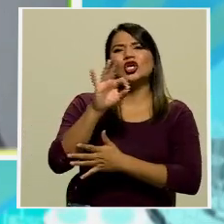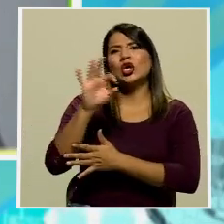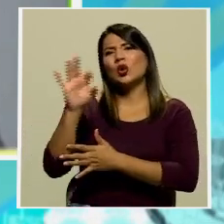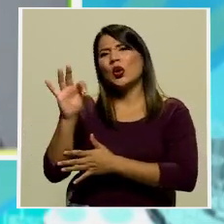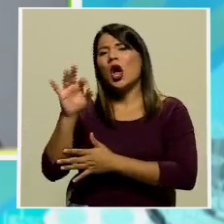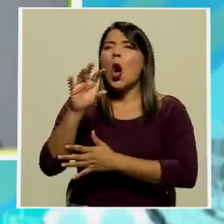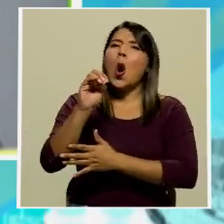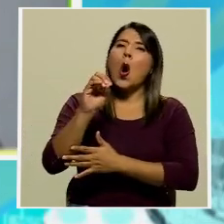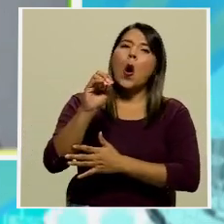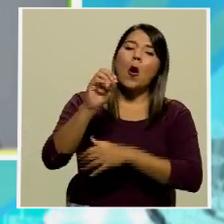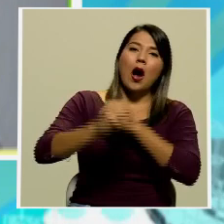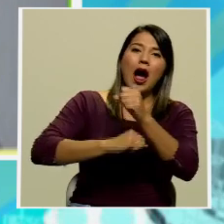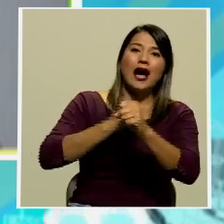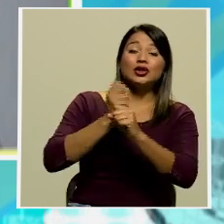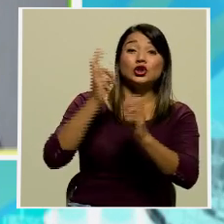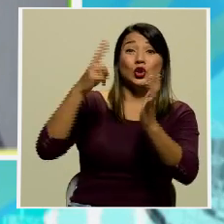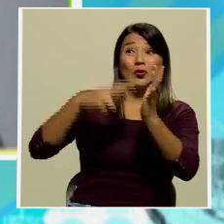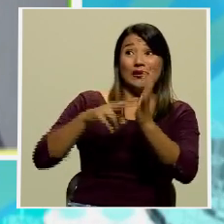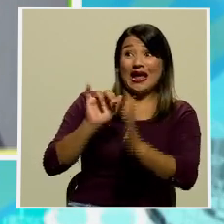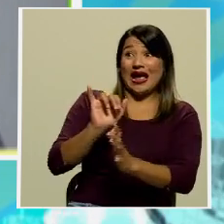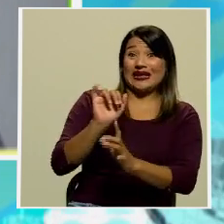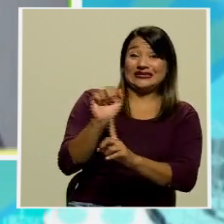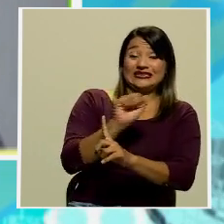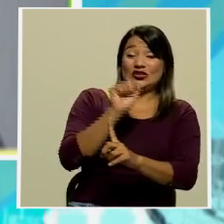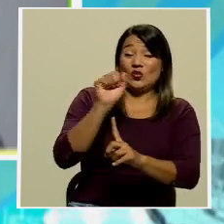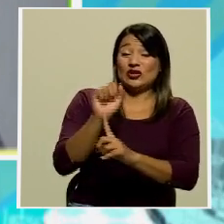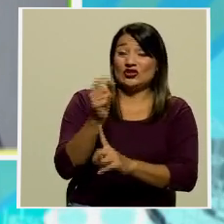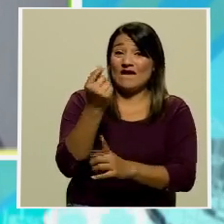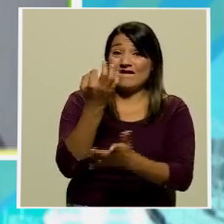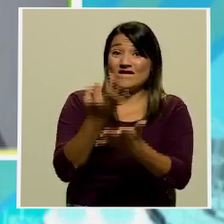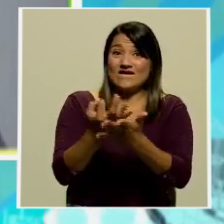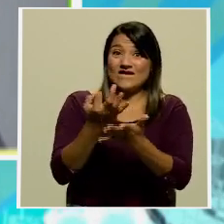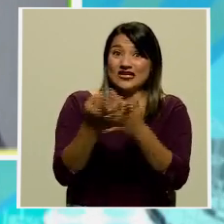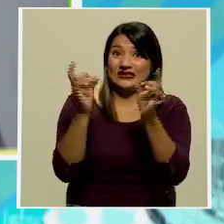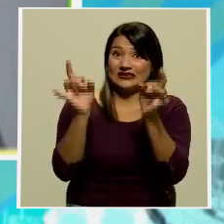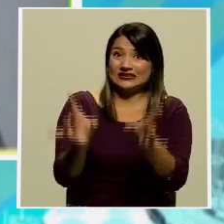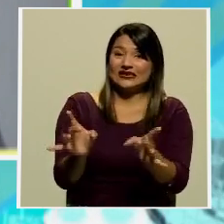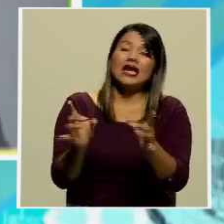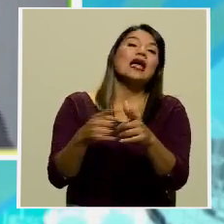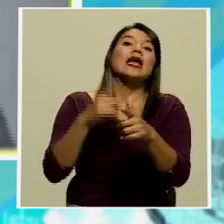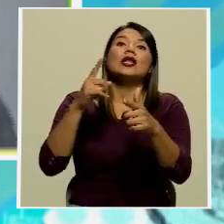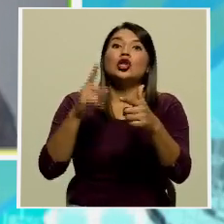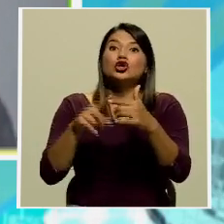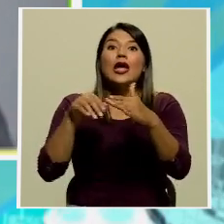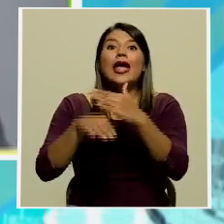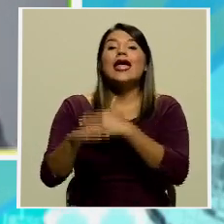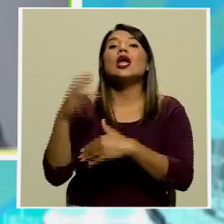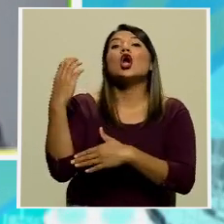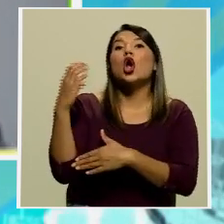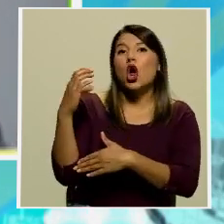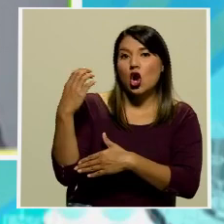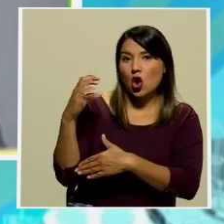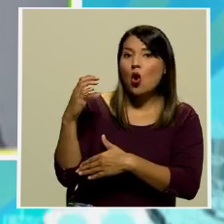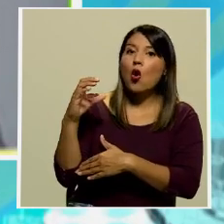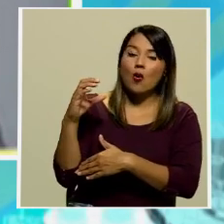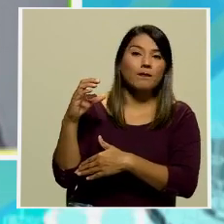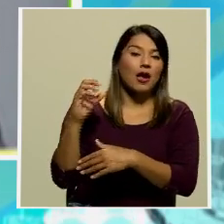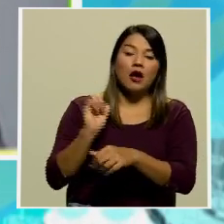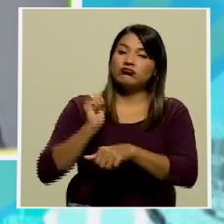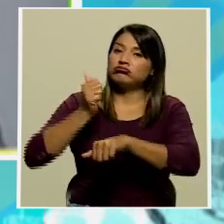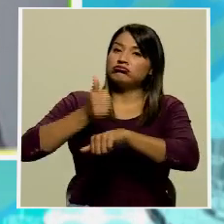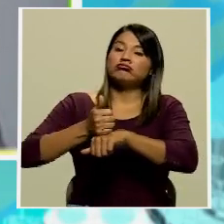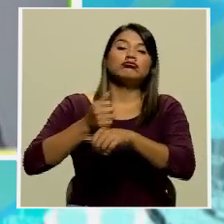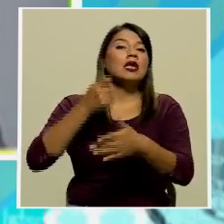gran crisis financiera de finales del siglo pasado, pues apareció en Colombia la figura del famoso impuesto a las